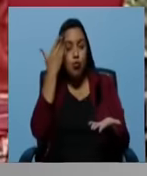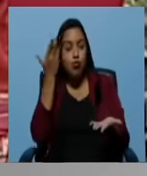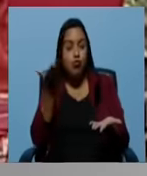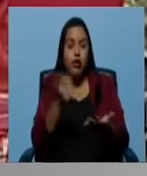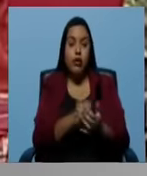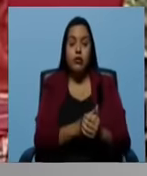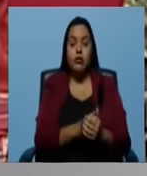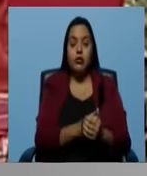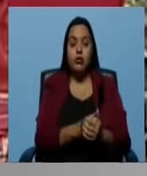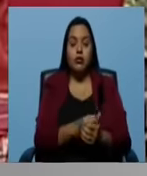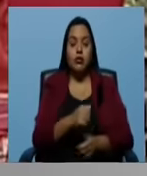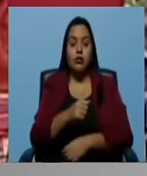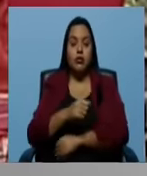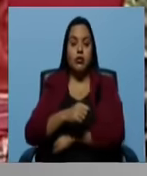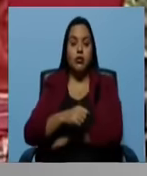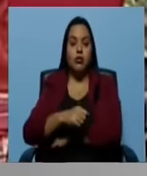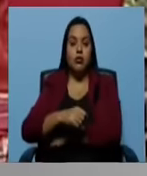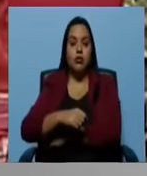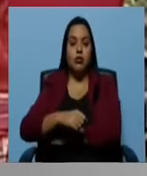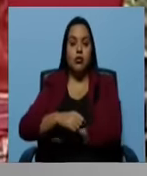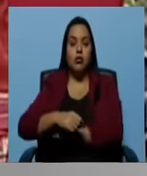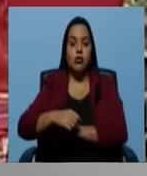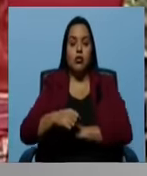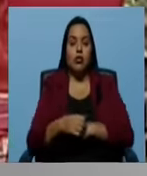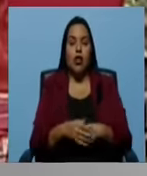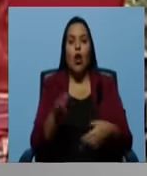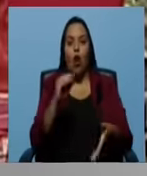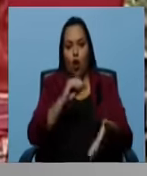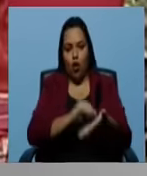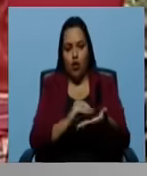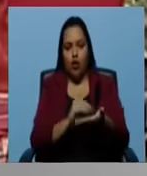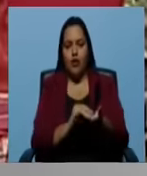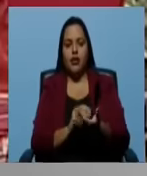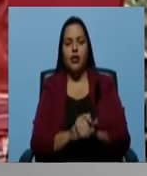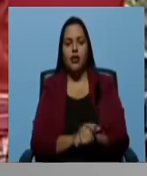si en esta época le vuelva a tocar ahora